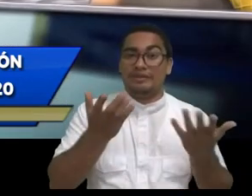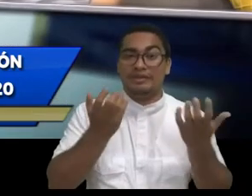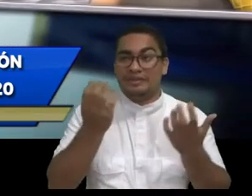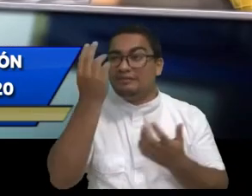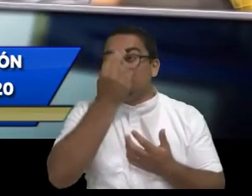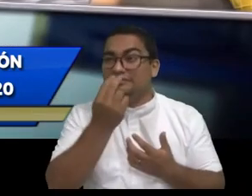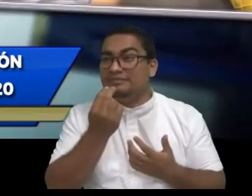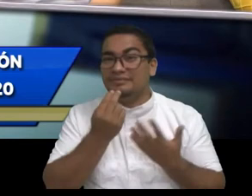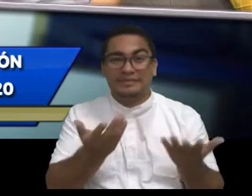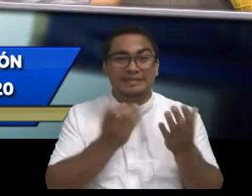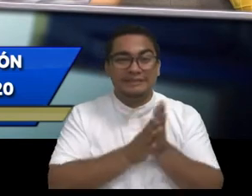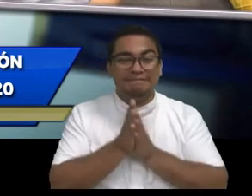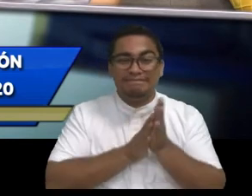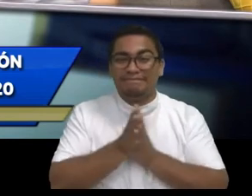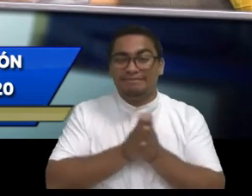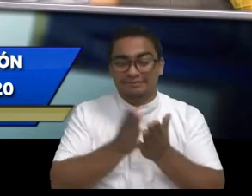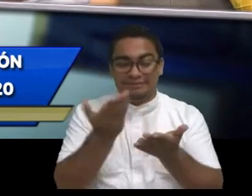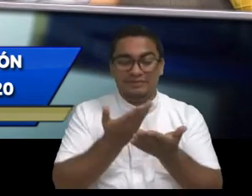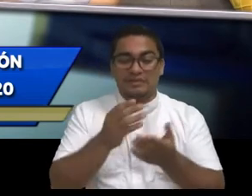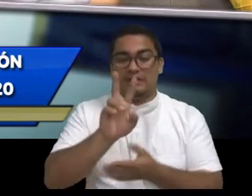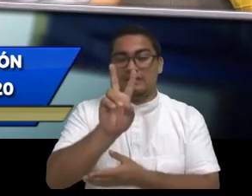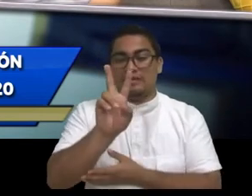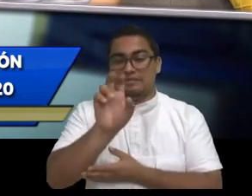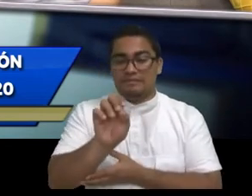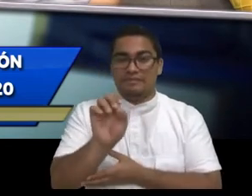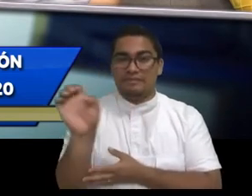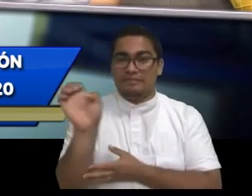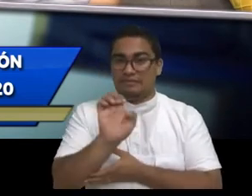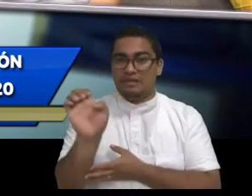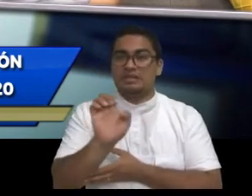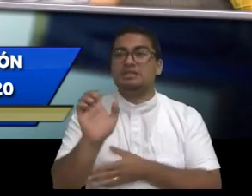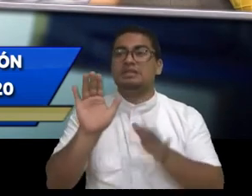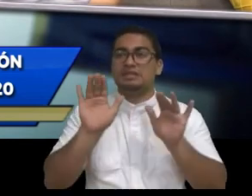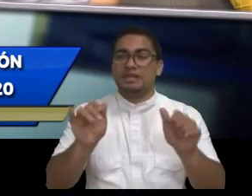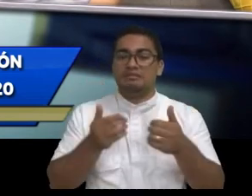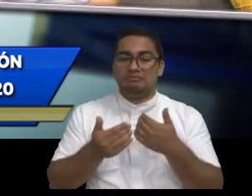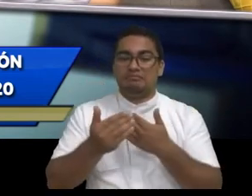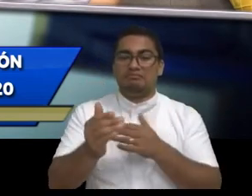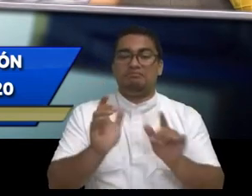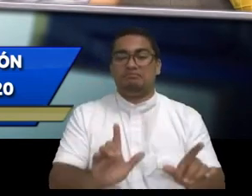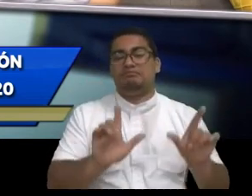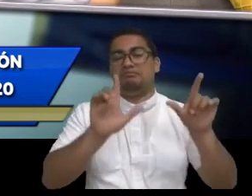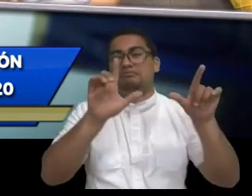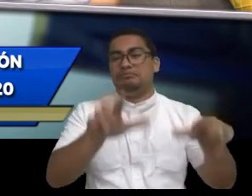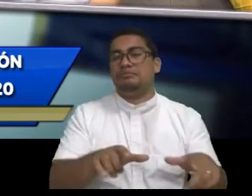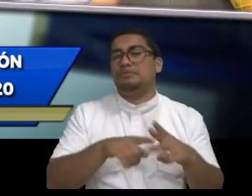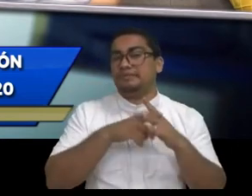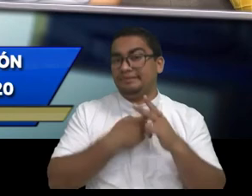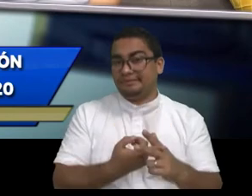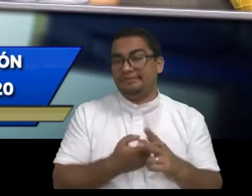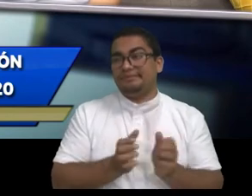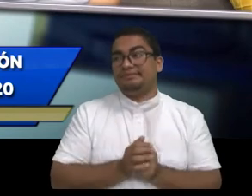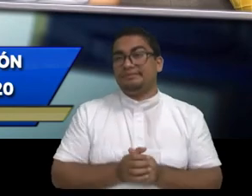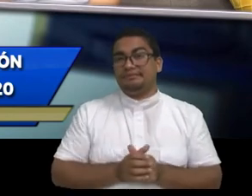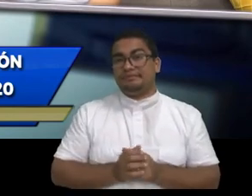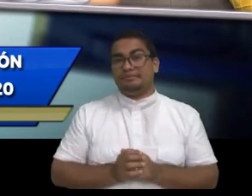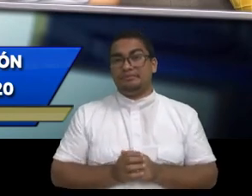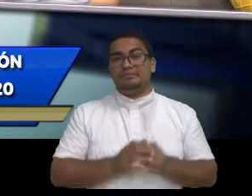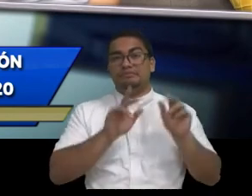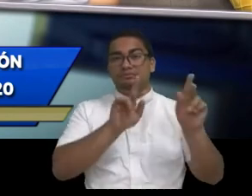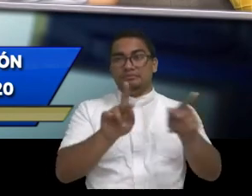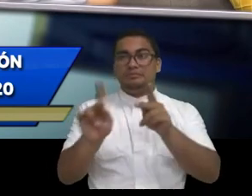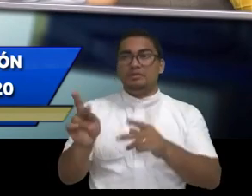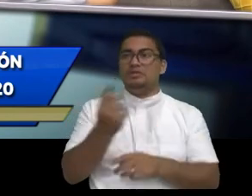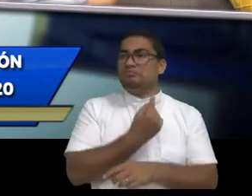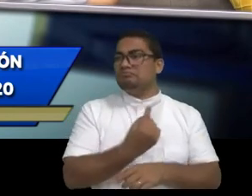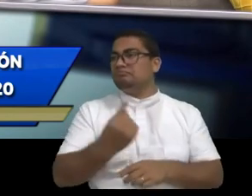ya partir de ahora el 20 de enero ya iniciamos el proceso de matrículas para la capacitación entonces la gente llega directo